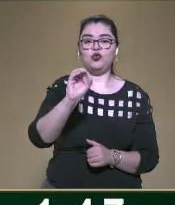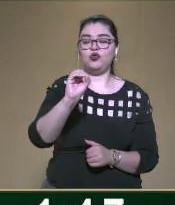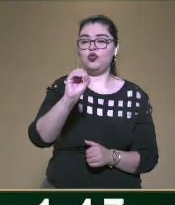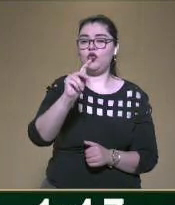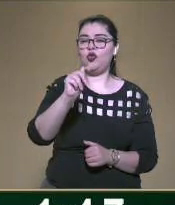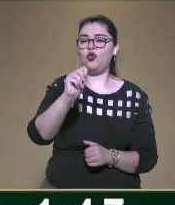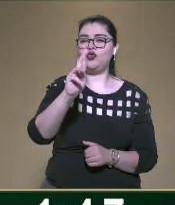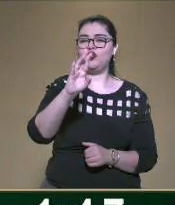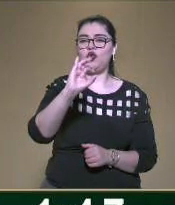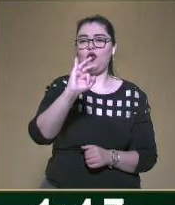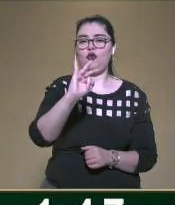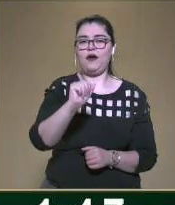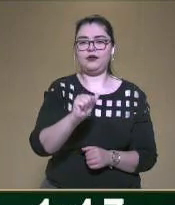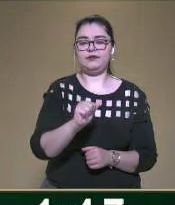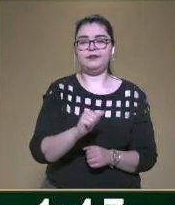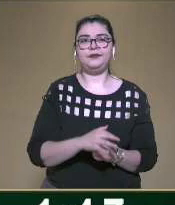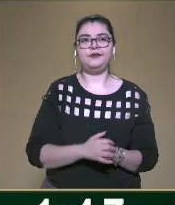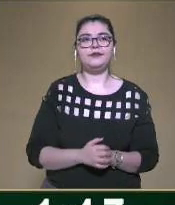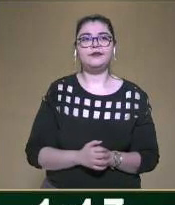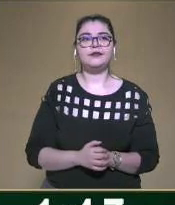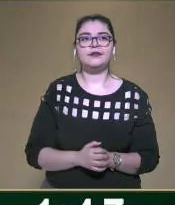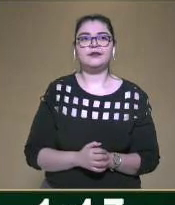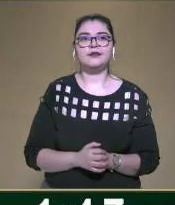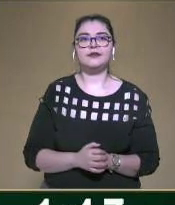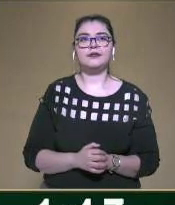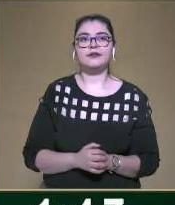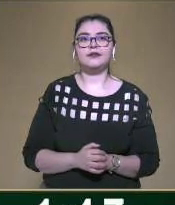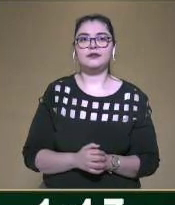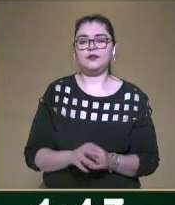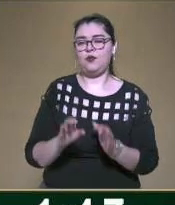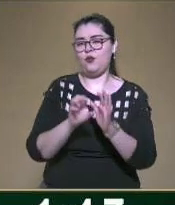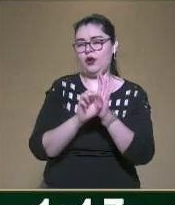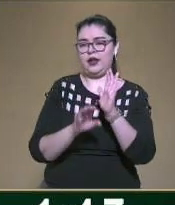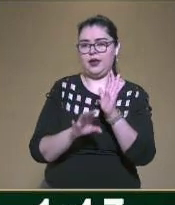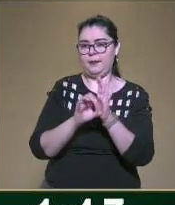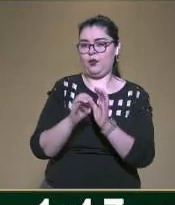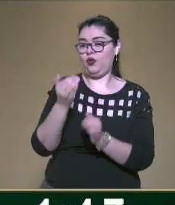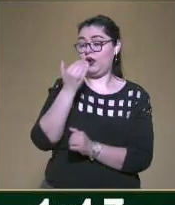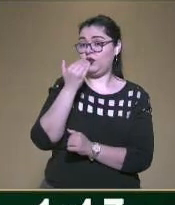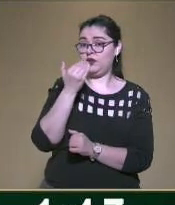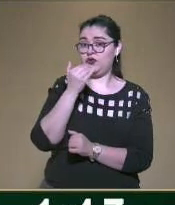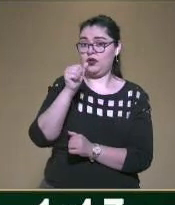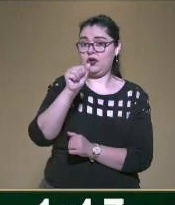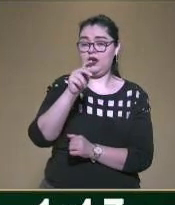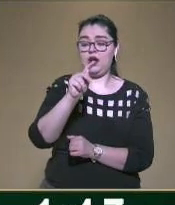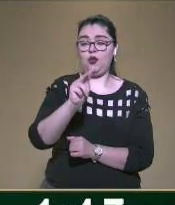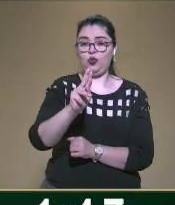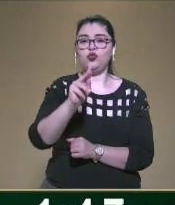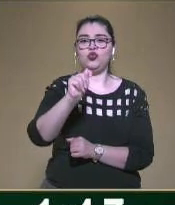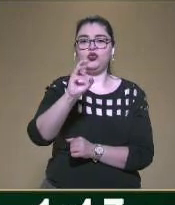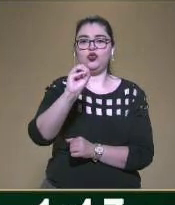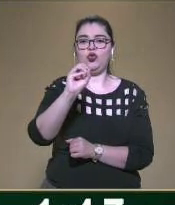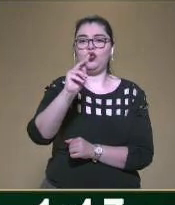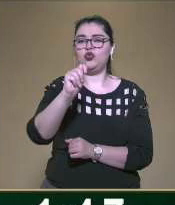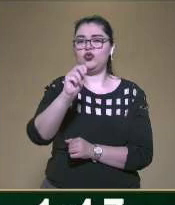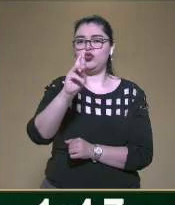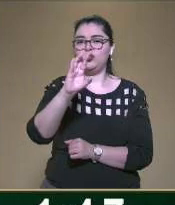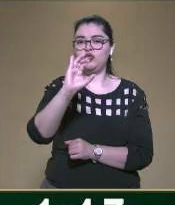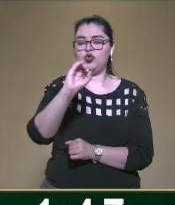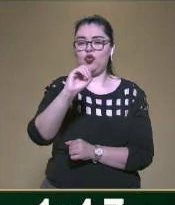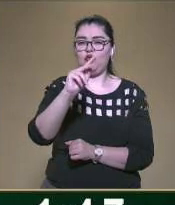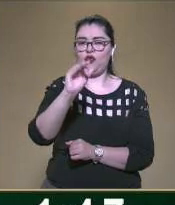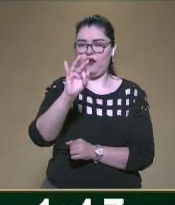mencionarles en este momento. Por ejemplo, la nutrición autótrofa, aquí está. Este prefijo,